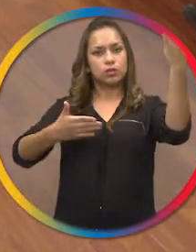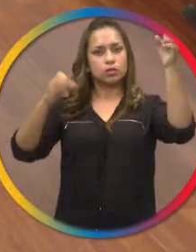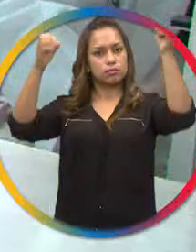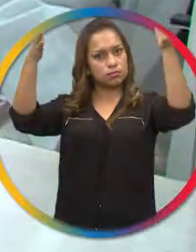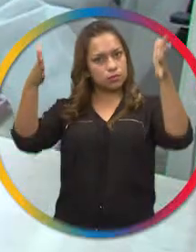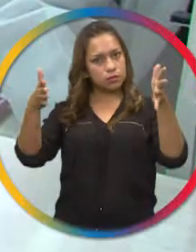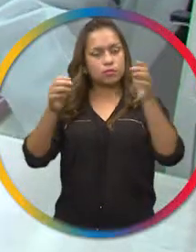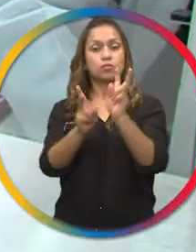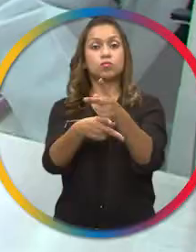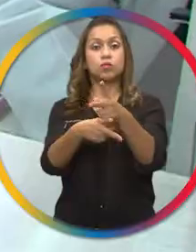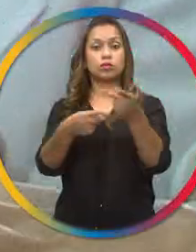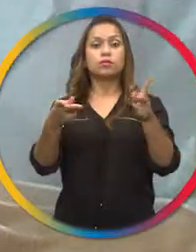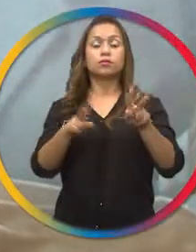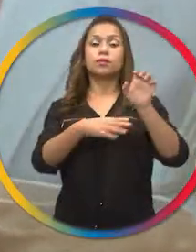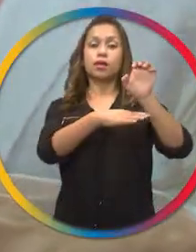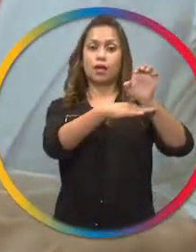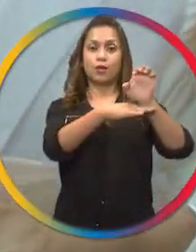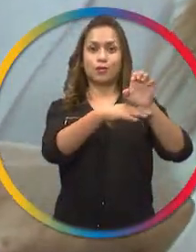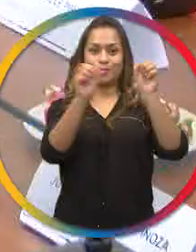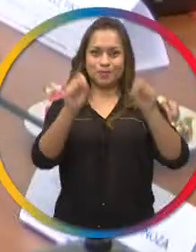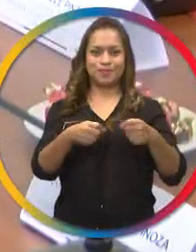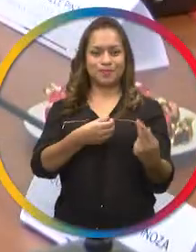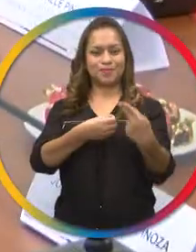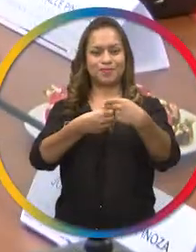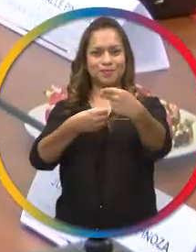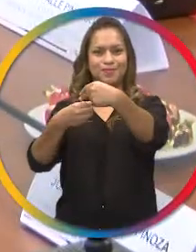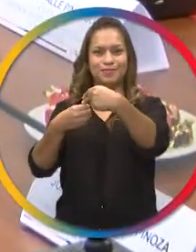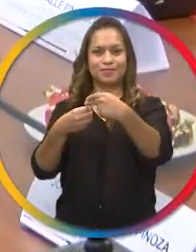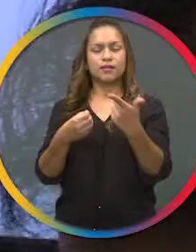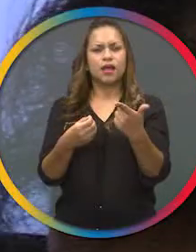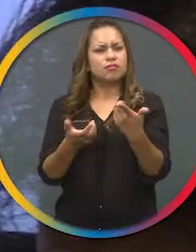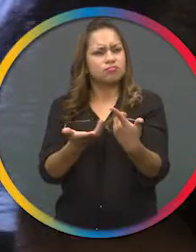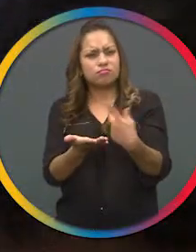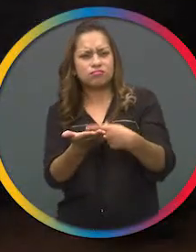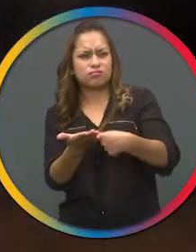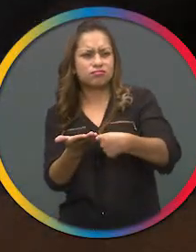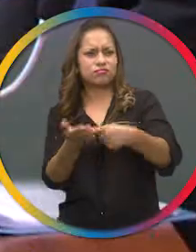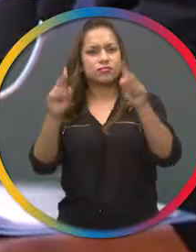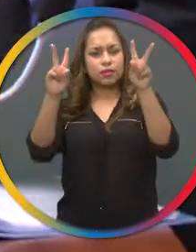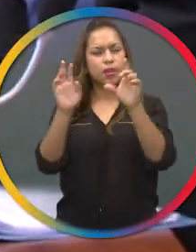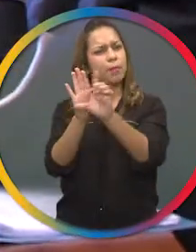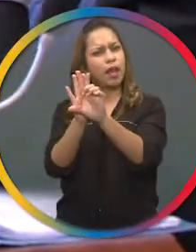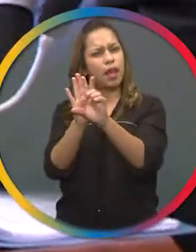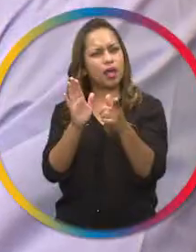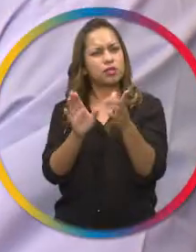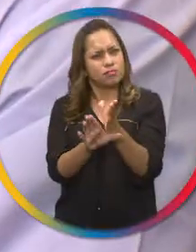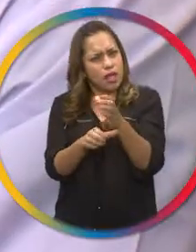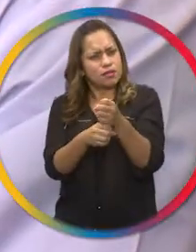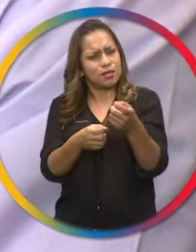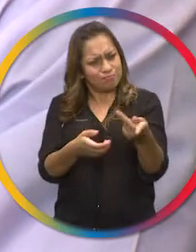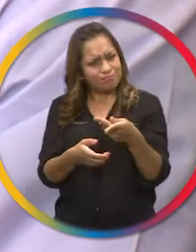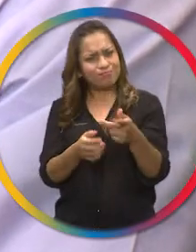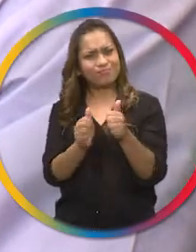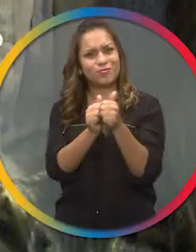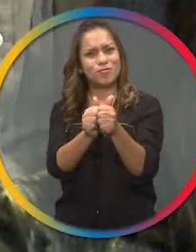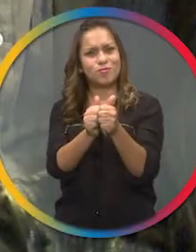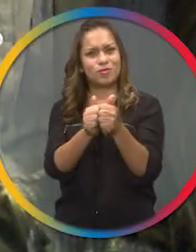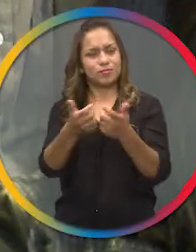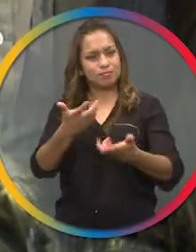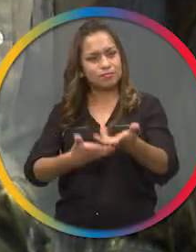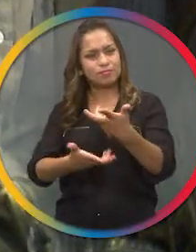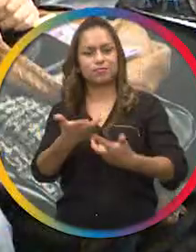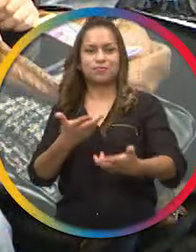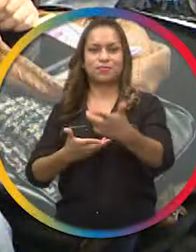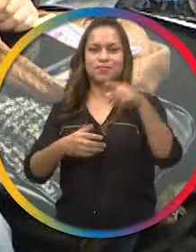políticos, académicos, productivos y económicos a participar en los asuntos de interés público en materia legislativa. Con ello, se